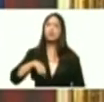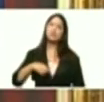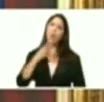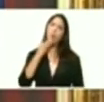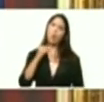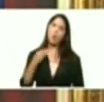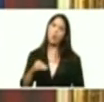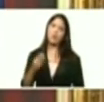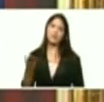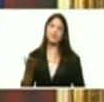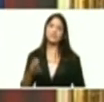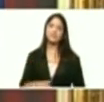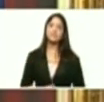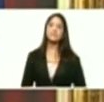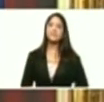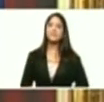ahora, ¿verdad?